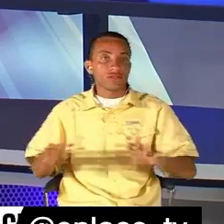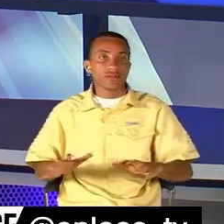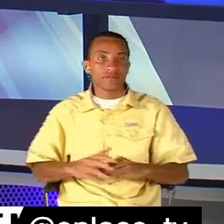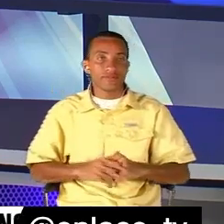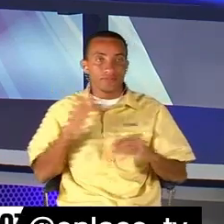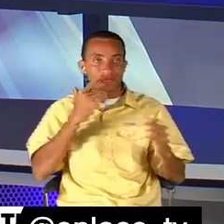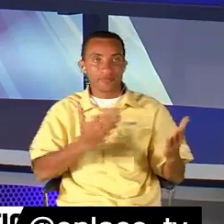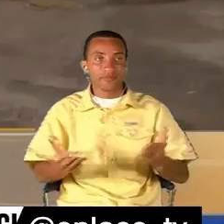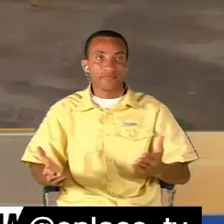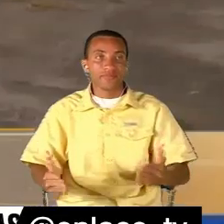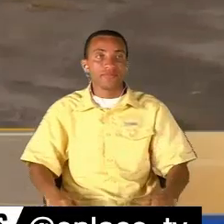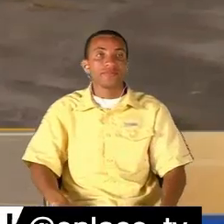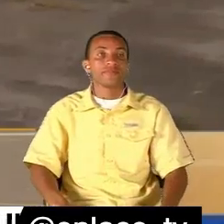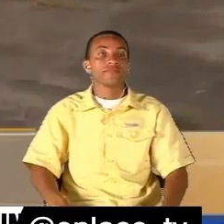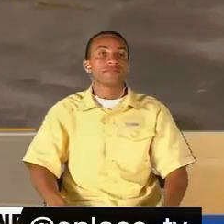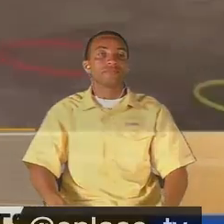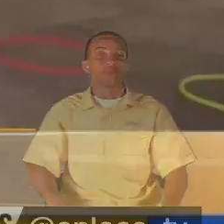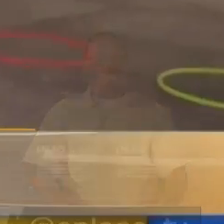Bienvenidos.